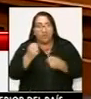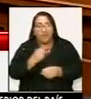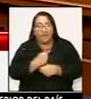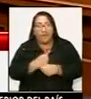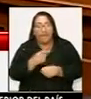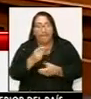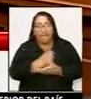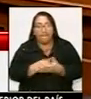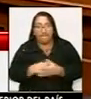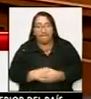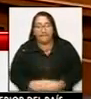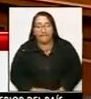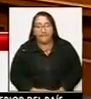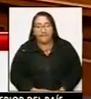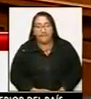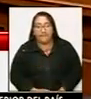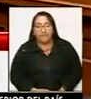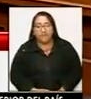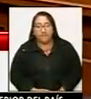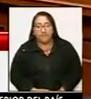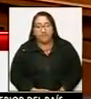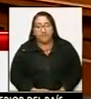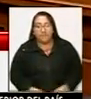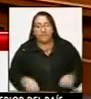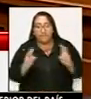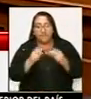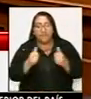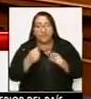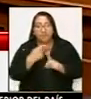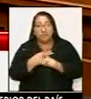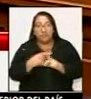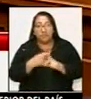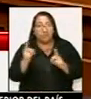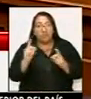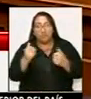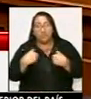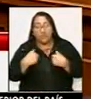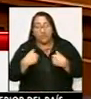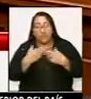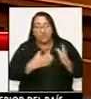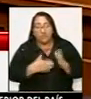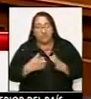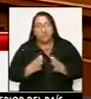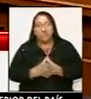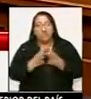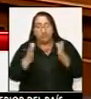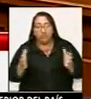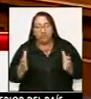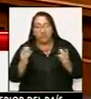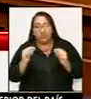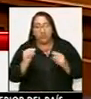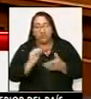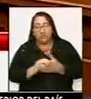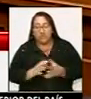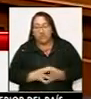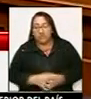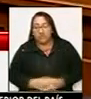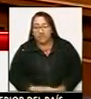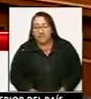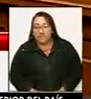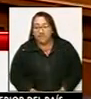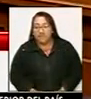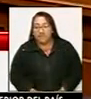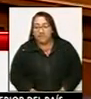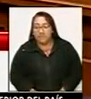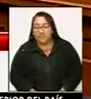funcionan estos centros, si la evaluación es positiva y por qué no tenemos un plan de ampliación un poco más ambicioso,